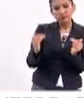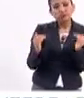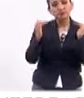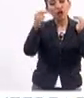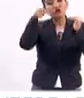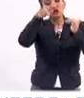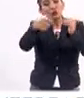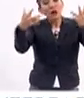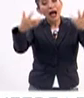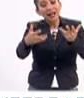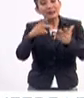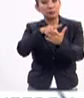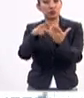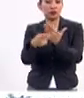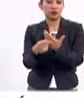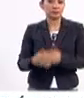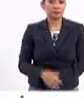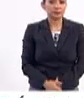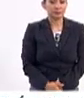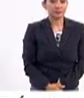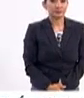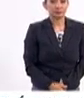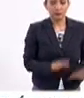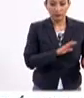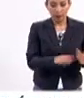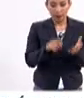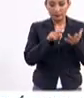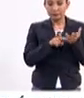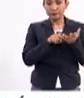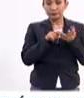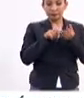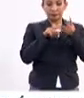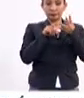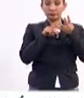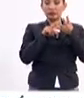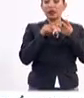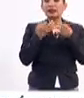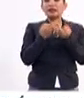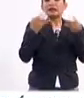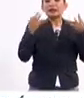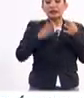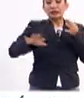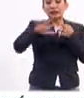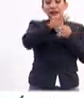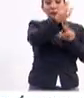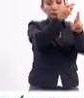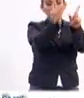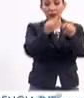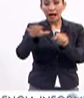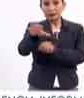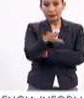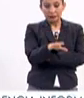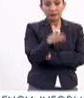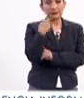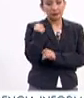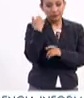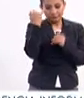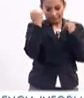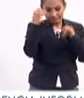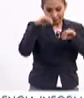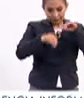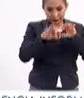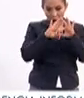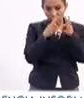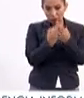potencia al haber un proyecto de formación. El otro eje es Territorios de Paz. En Territorios de Paz se desarrollará